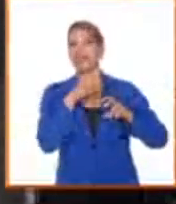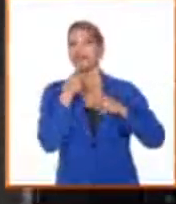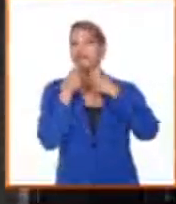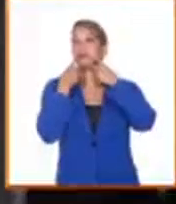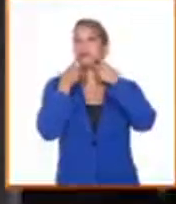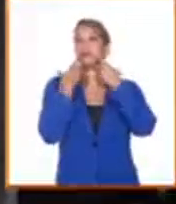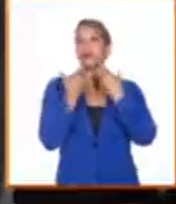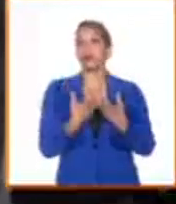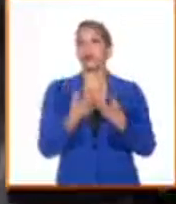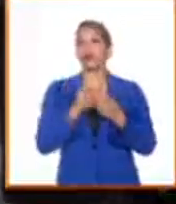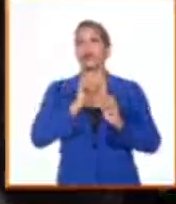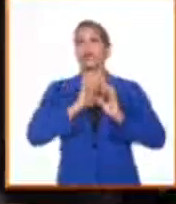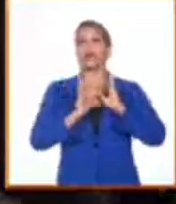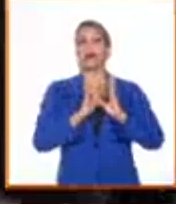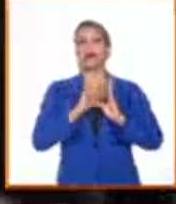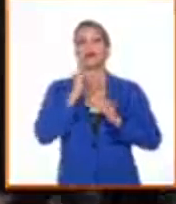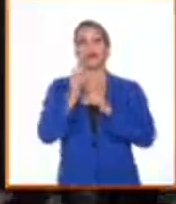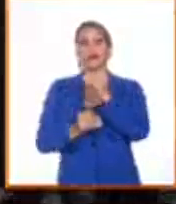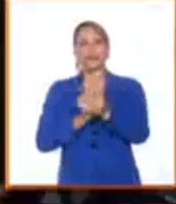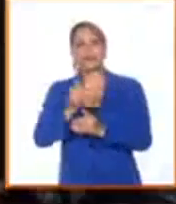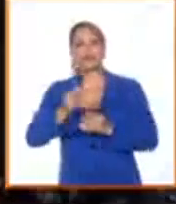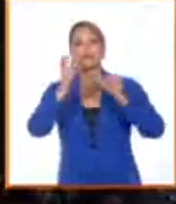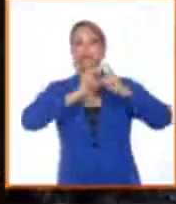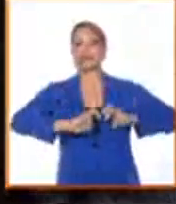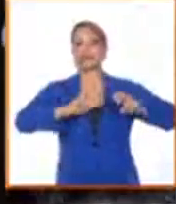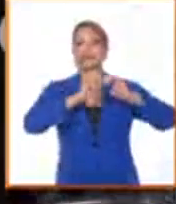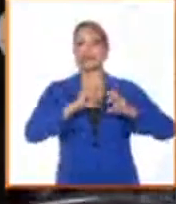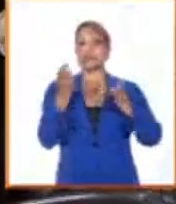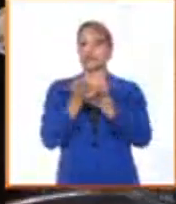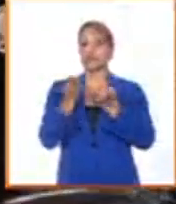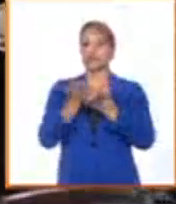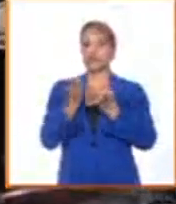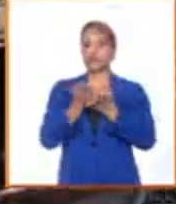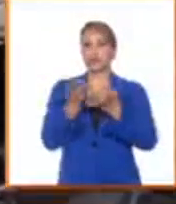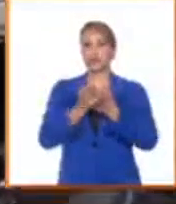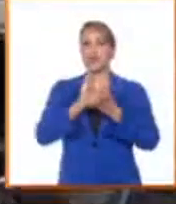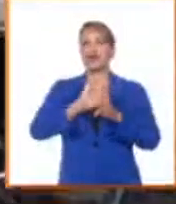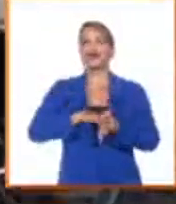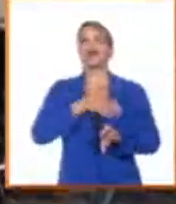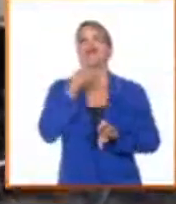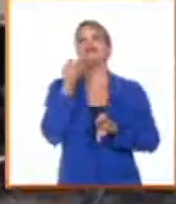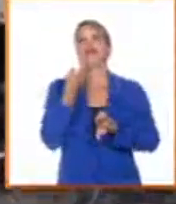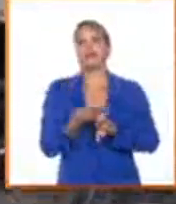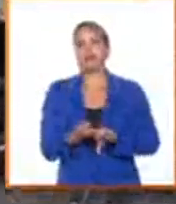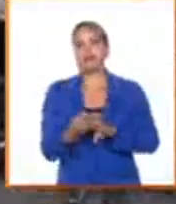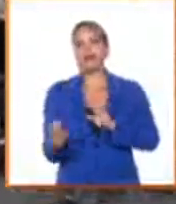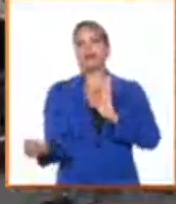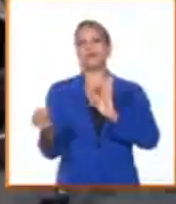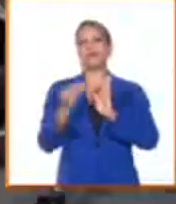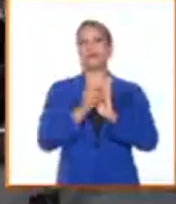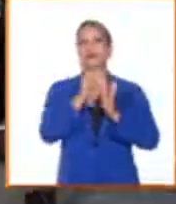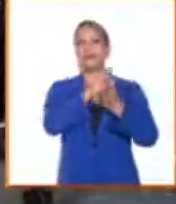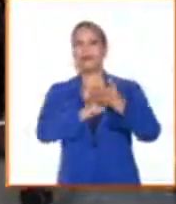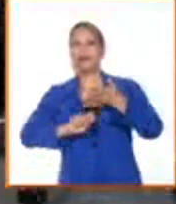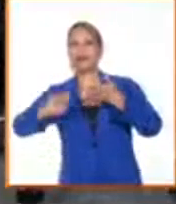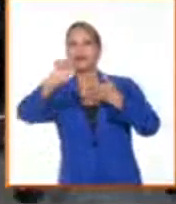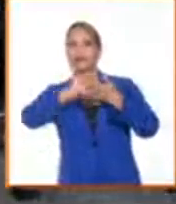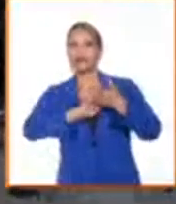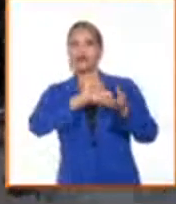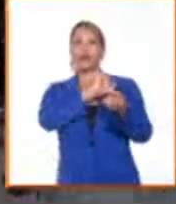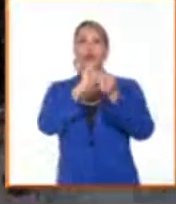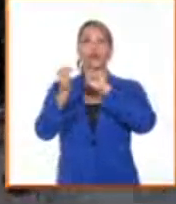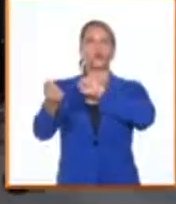de un proceso de investigación, de diagnóstico, de estudio, para poder planificar, conceptualizar, planificar,